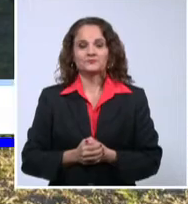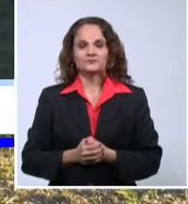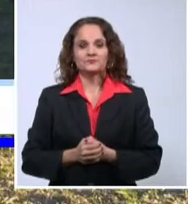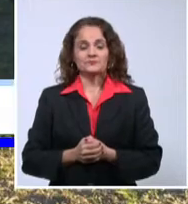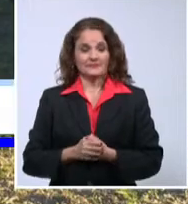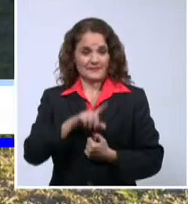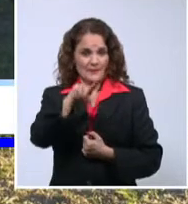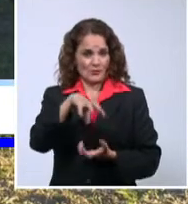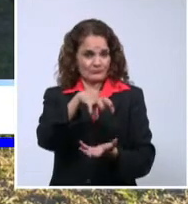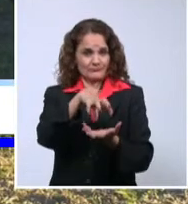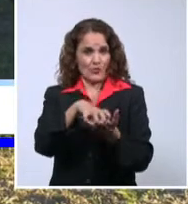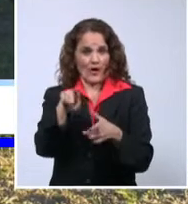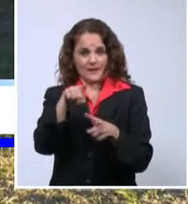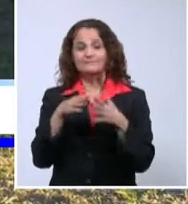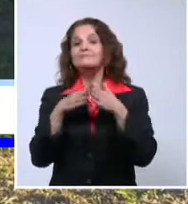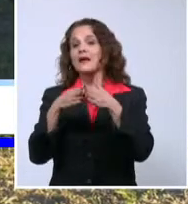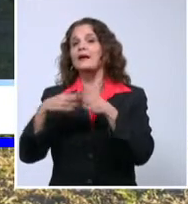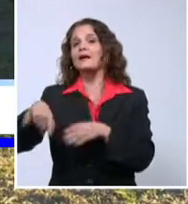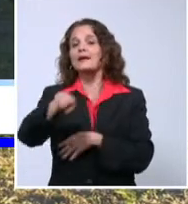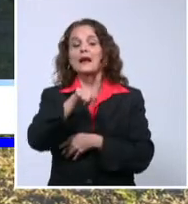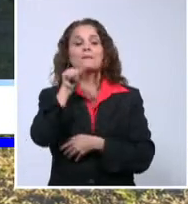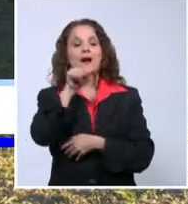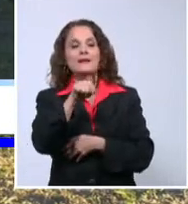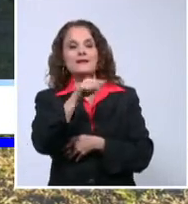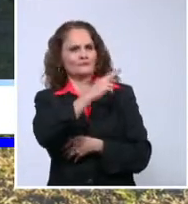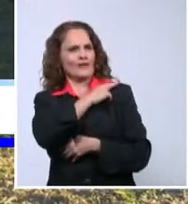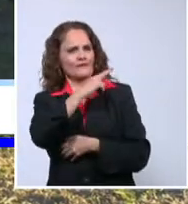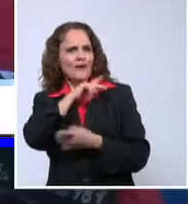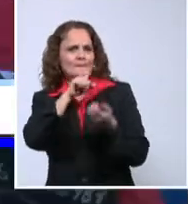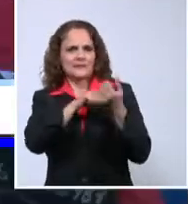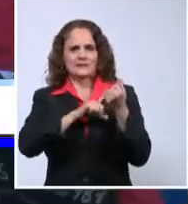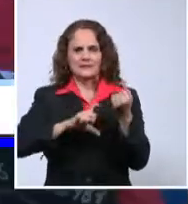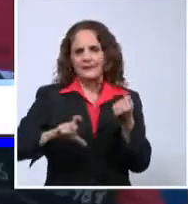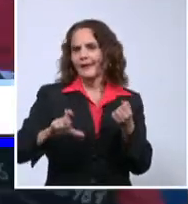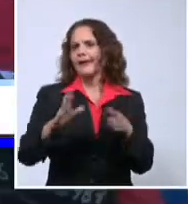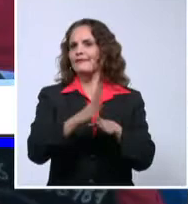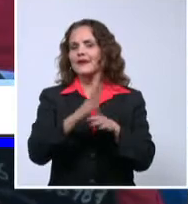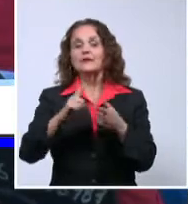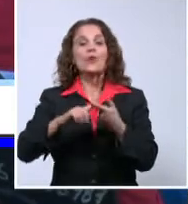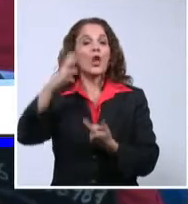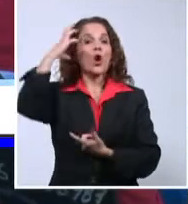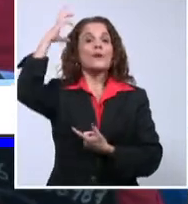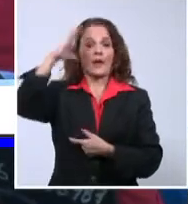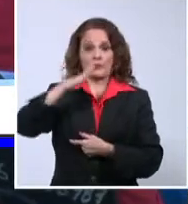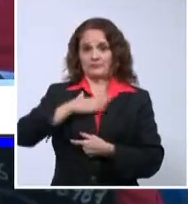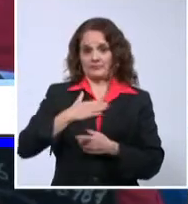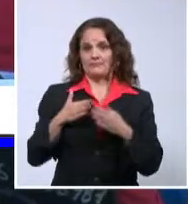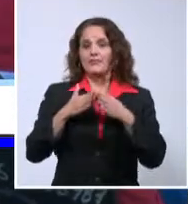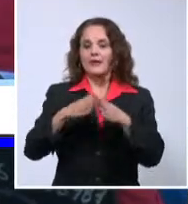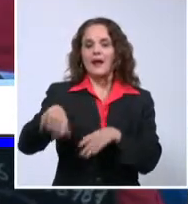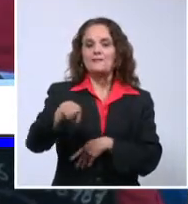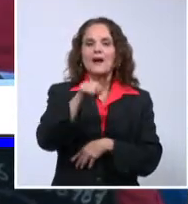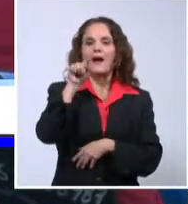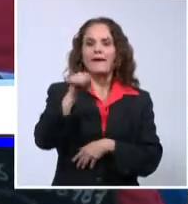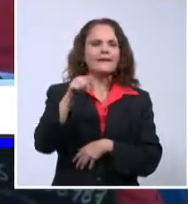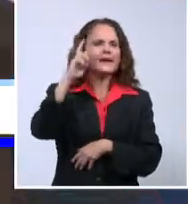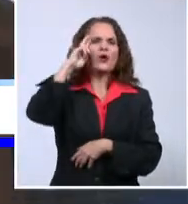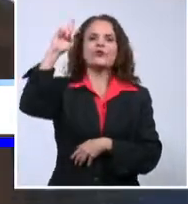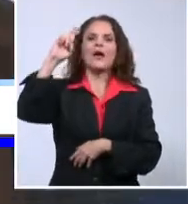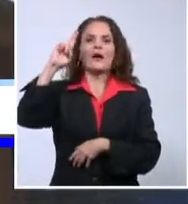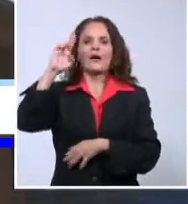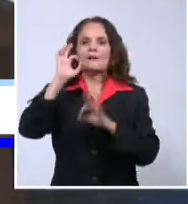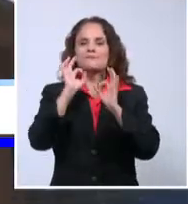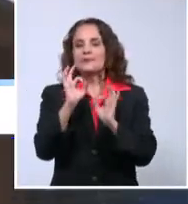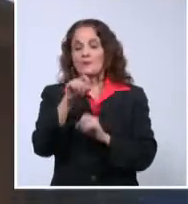Federico Hernández, primer secretario del partido en Granma, y Francisco Escribano, gobernador del territorio, estuvieron también presentes jóvenes